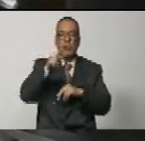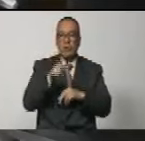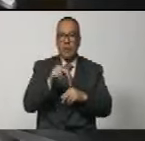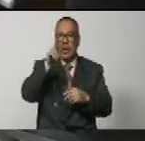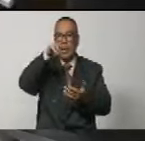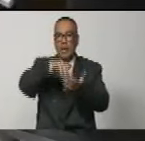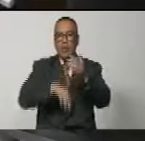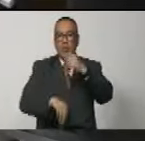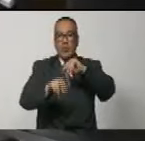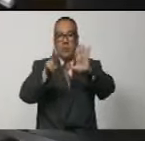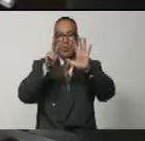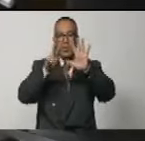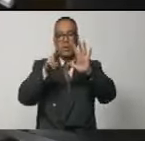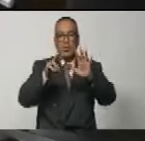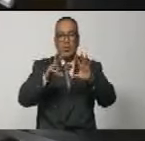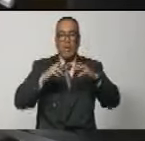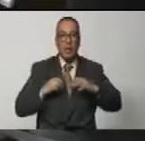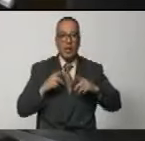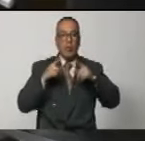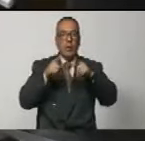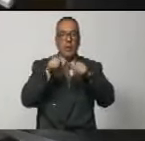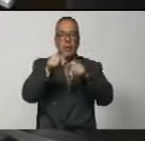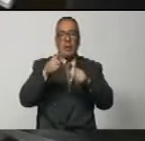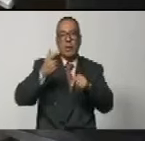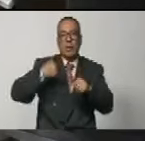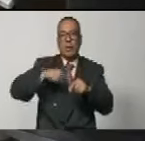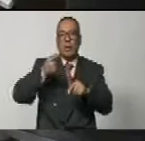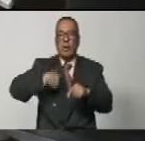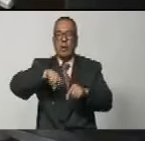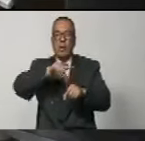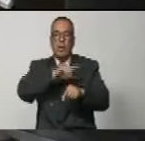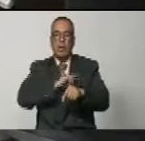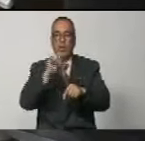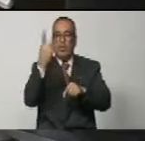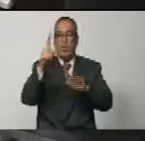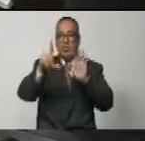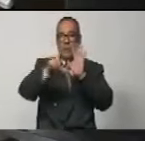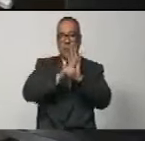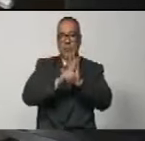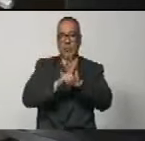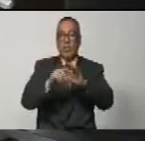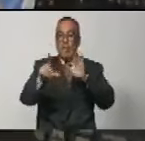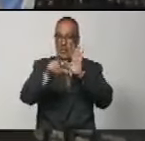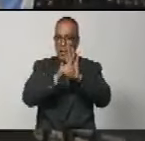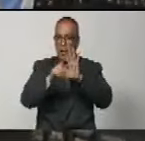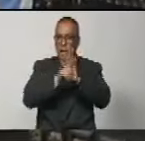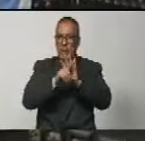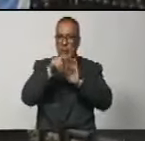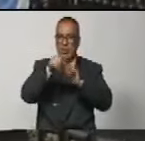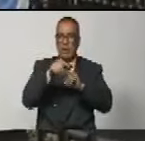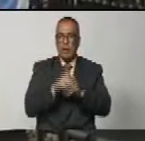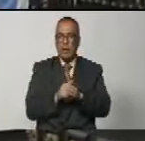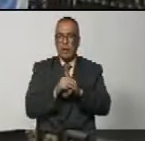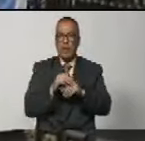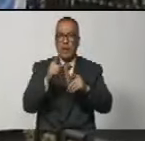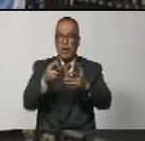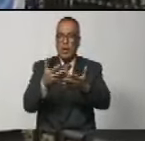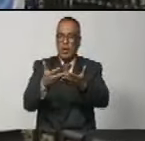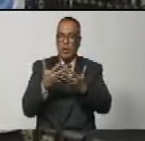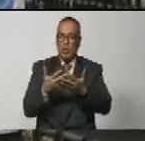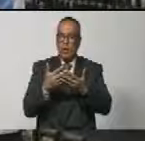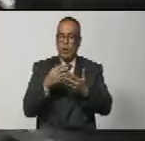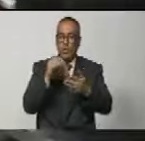el año 2007 tuvimos la oportunidad de tener nuestra primera ley. Ley que fue la que nos